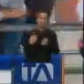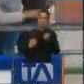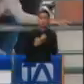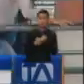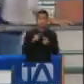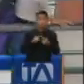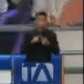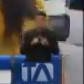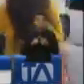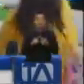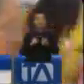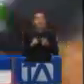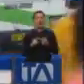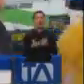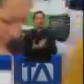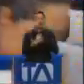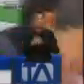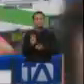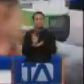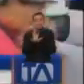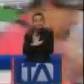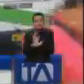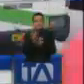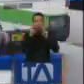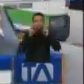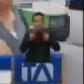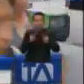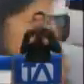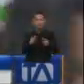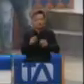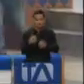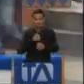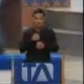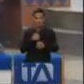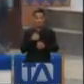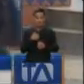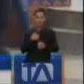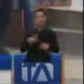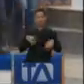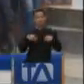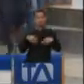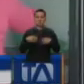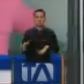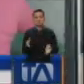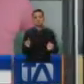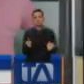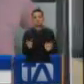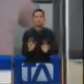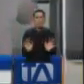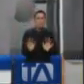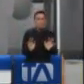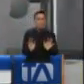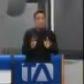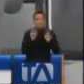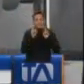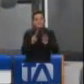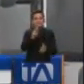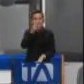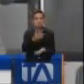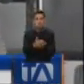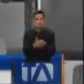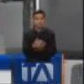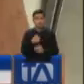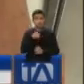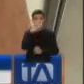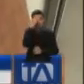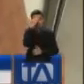para denunciar, para ser testigos, para que ellos no sean los perpetradores de este tipo de violencia. Y yo realmente creo y estoy convencida que